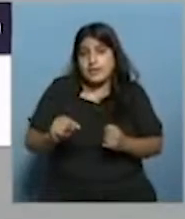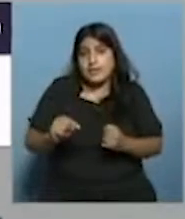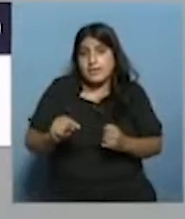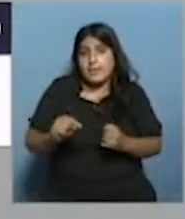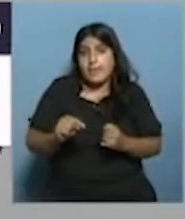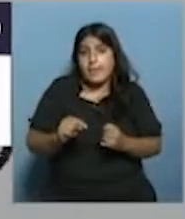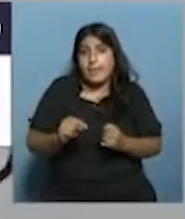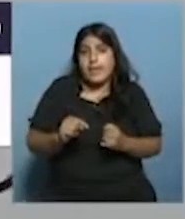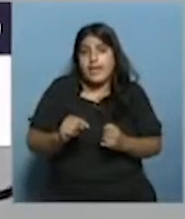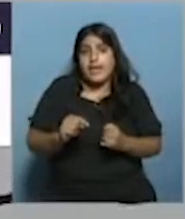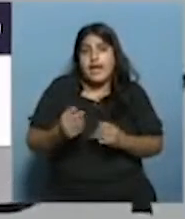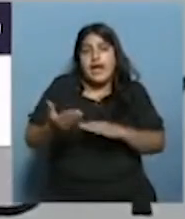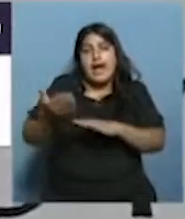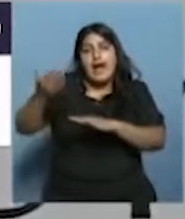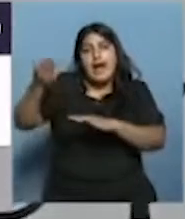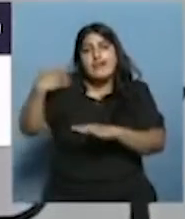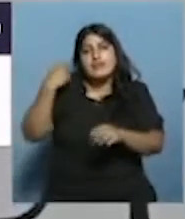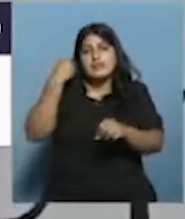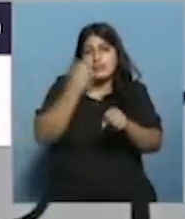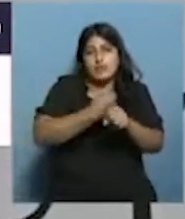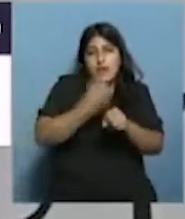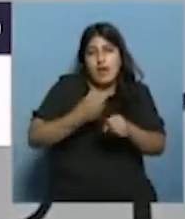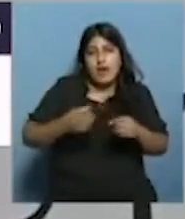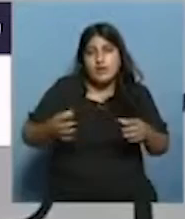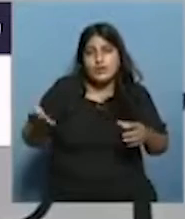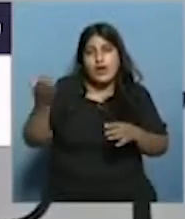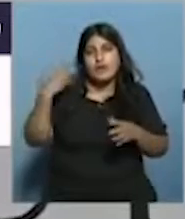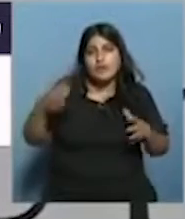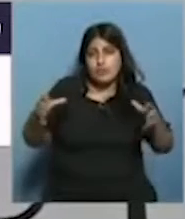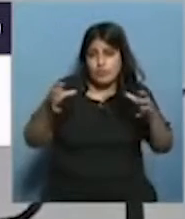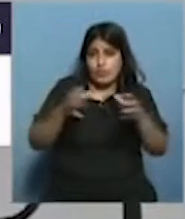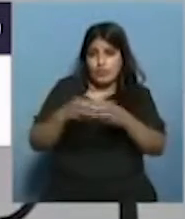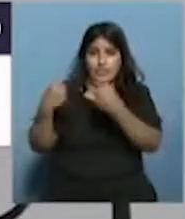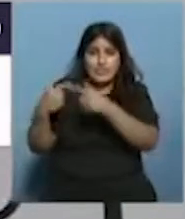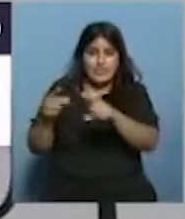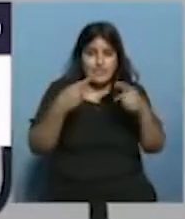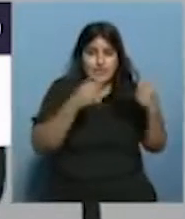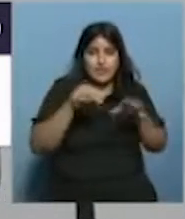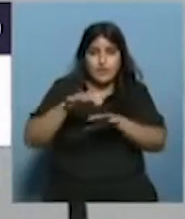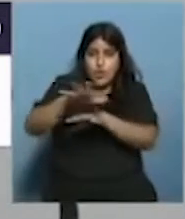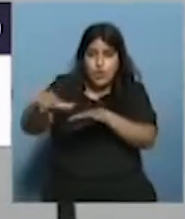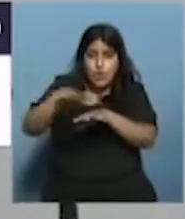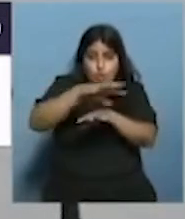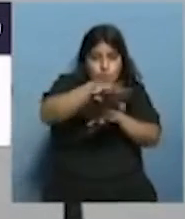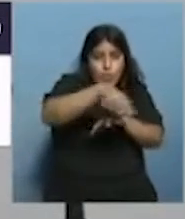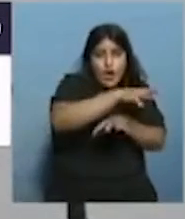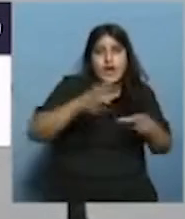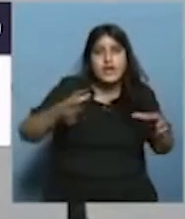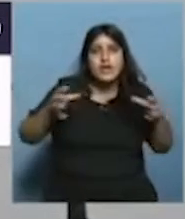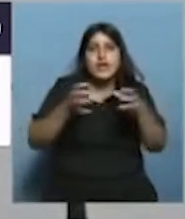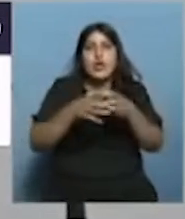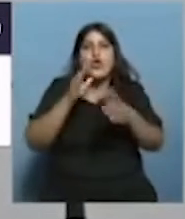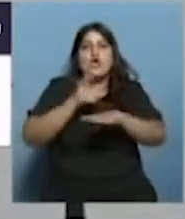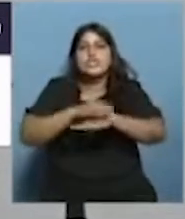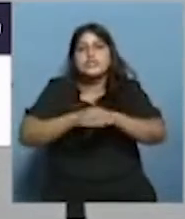manejando desde hace bastante tiempo, que nos hemos reunido en distintas localidades con los intendentes, comisionados municipales,